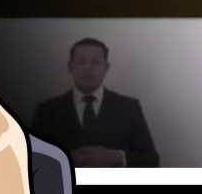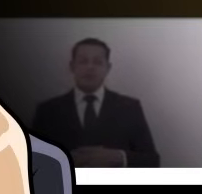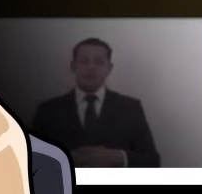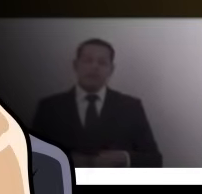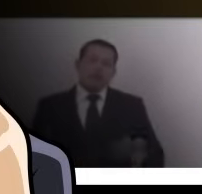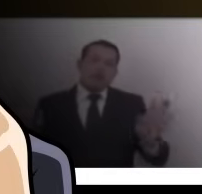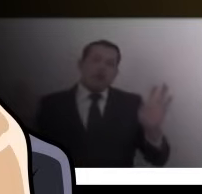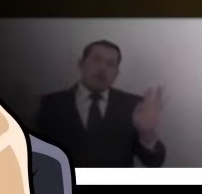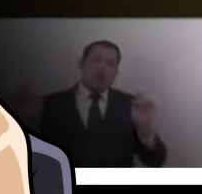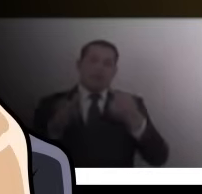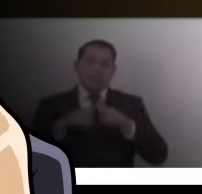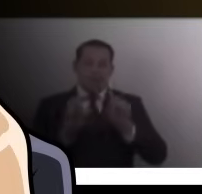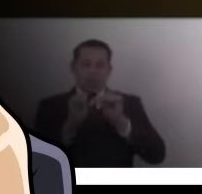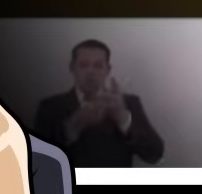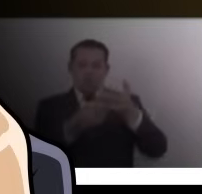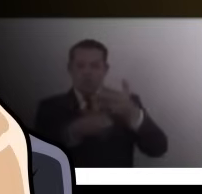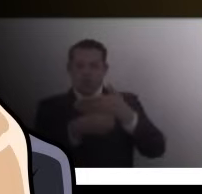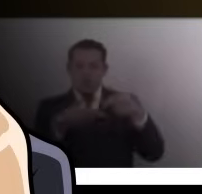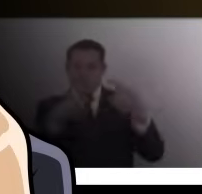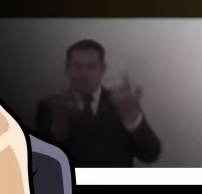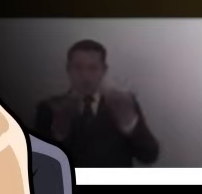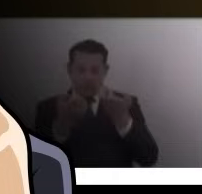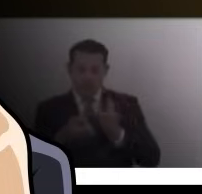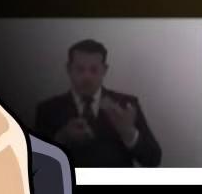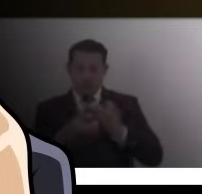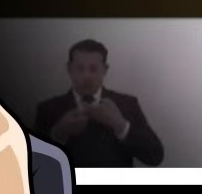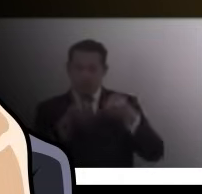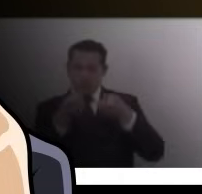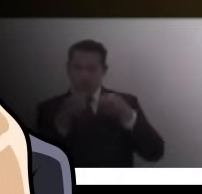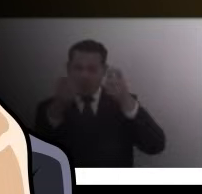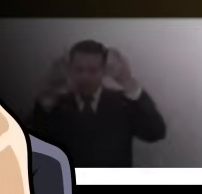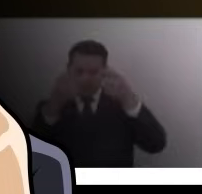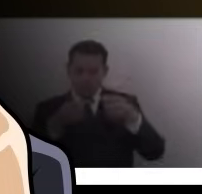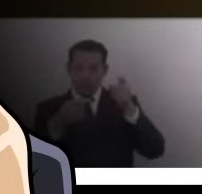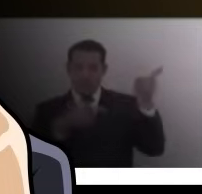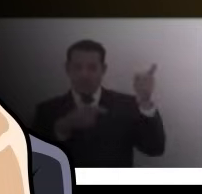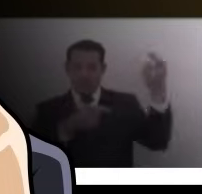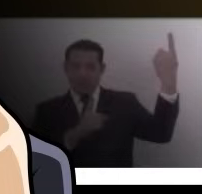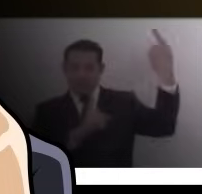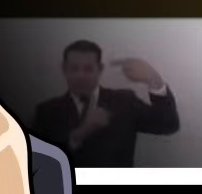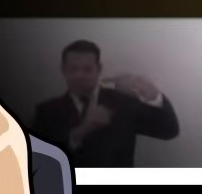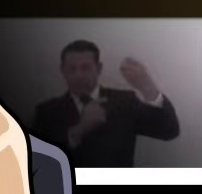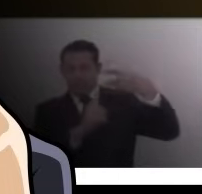Ah, pero la oposición quiere que nosotros manejemos el presupuesto como ellos dicen.